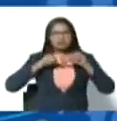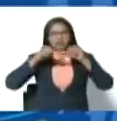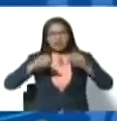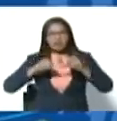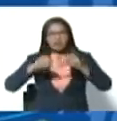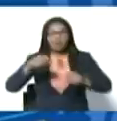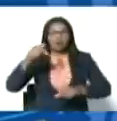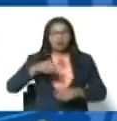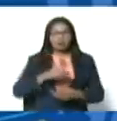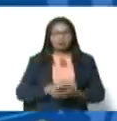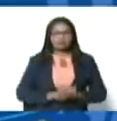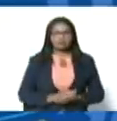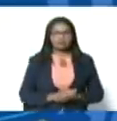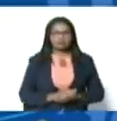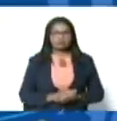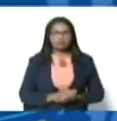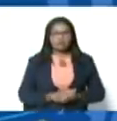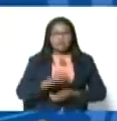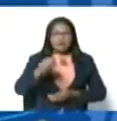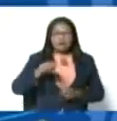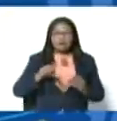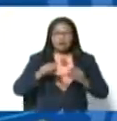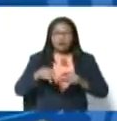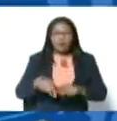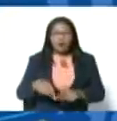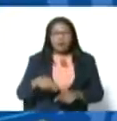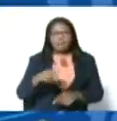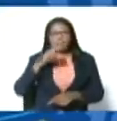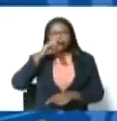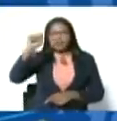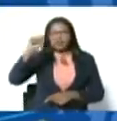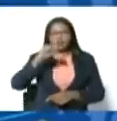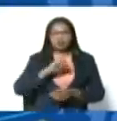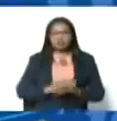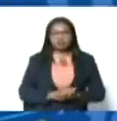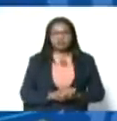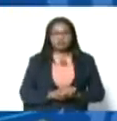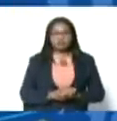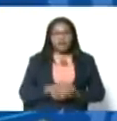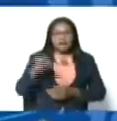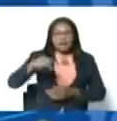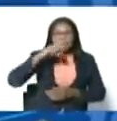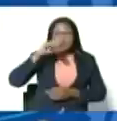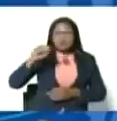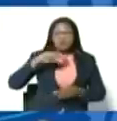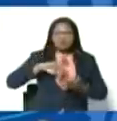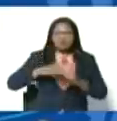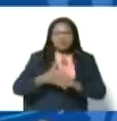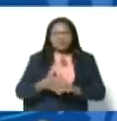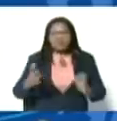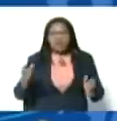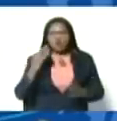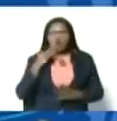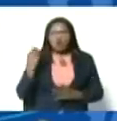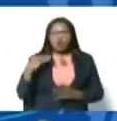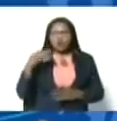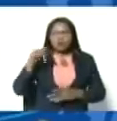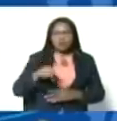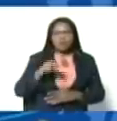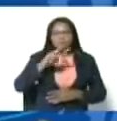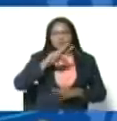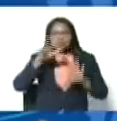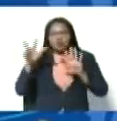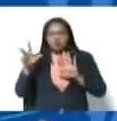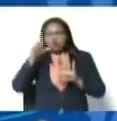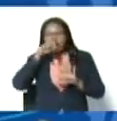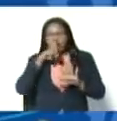quedamos. Y aquí quedó Maduro, que no es Maduro, el muchacho aquel de 28 años